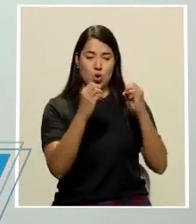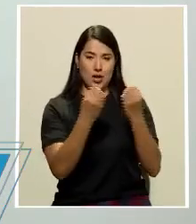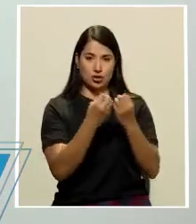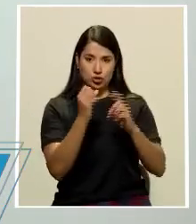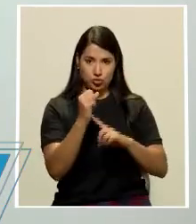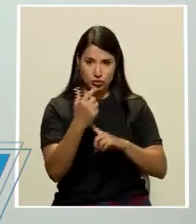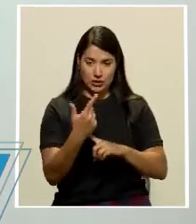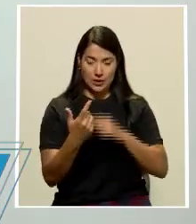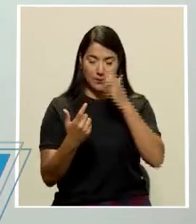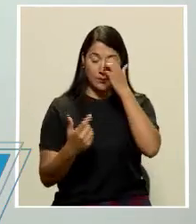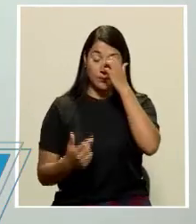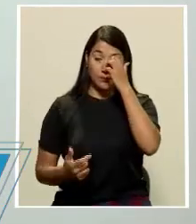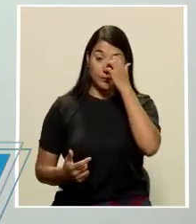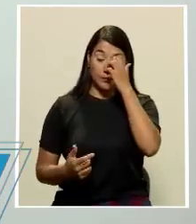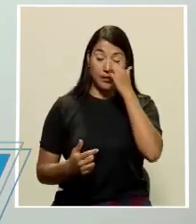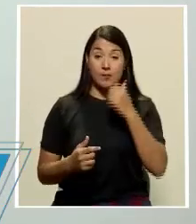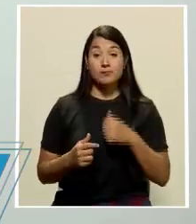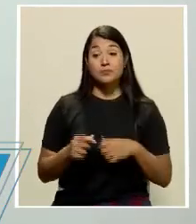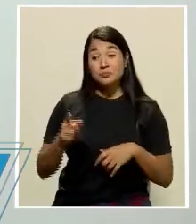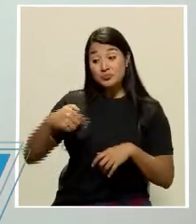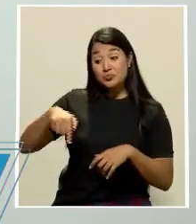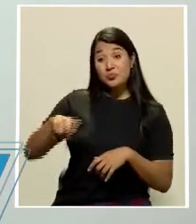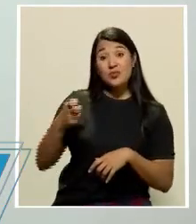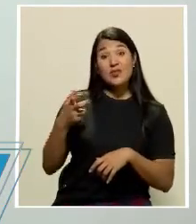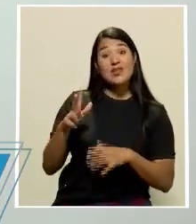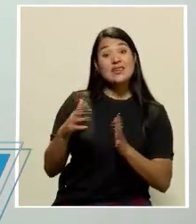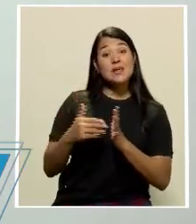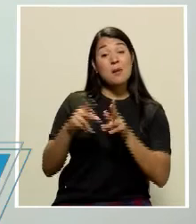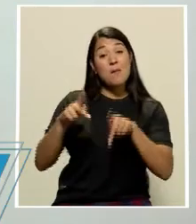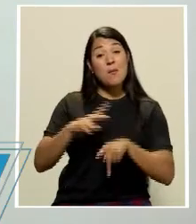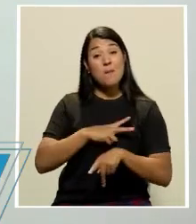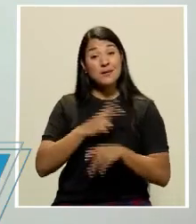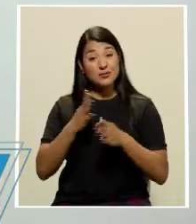banco. De estas 13,000 personas, un